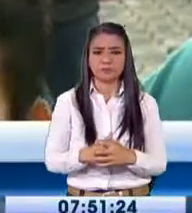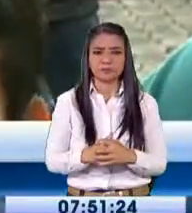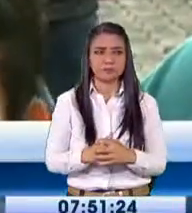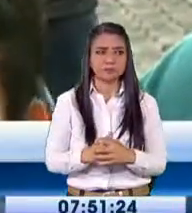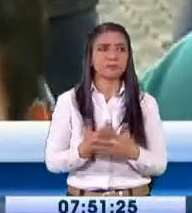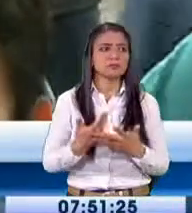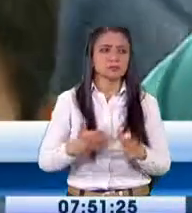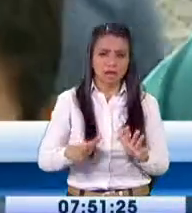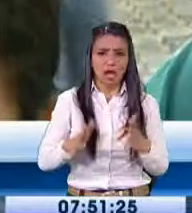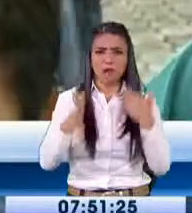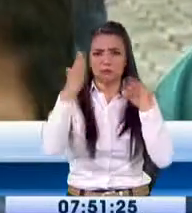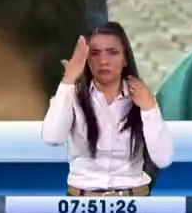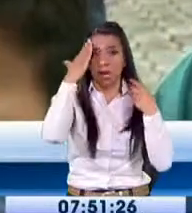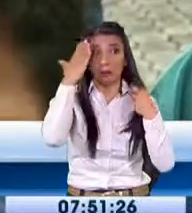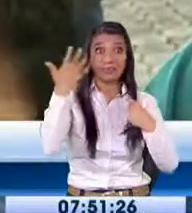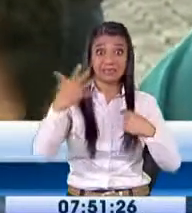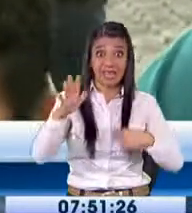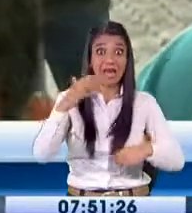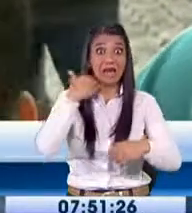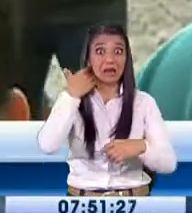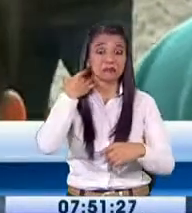familiarizados en que escuchemos